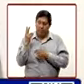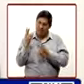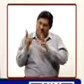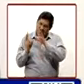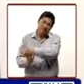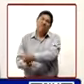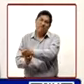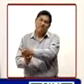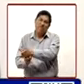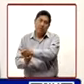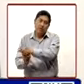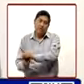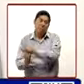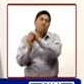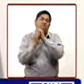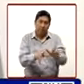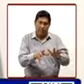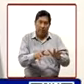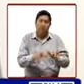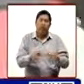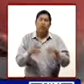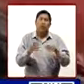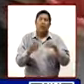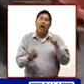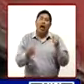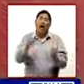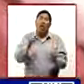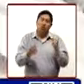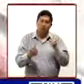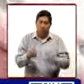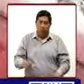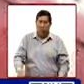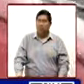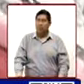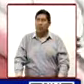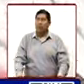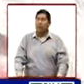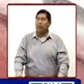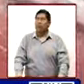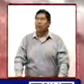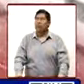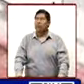e ingresada a un vehículo tipo Toyota Corolla.